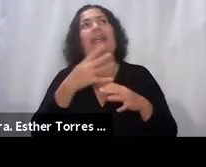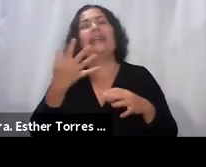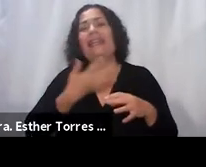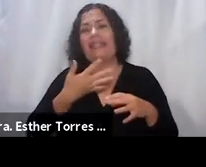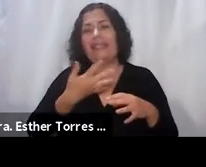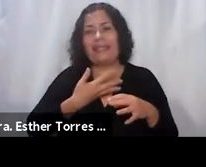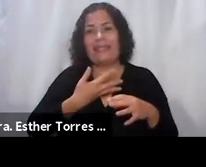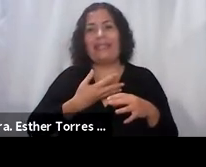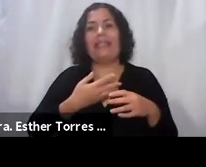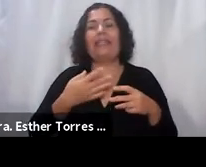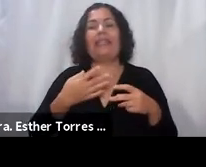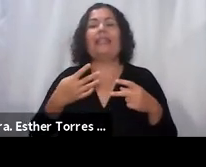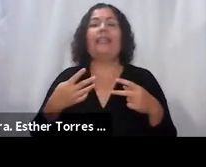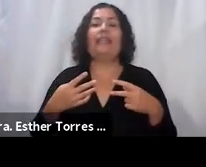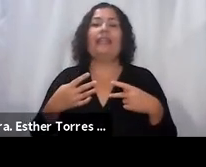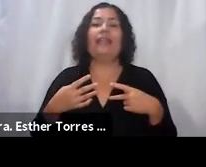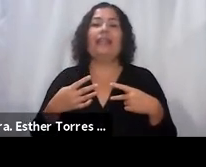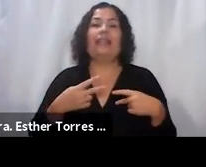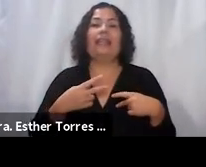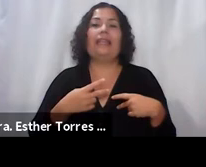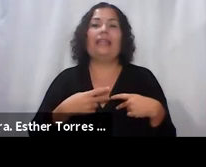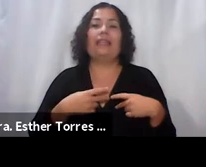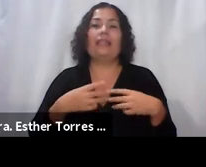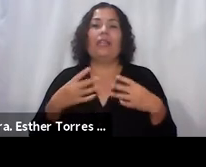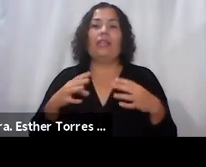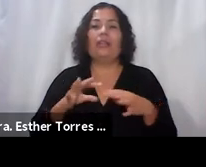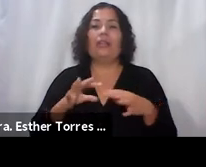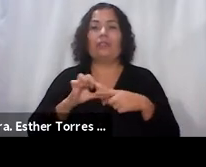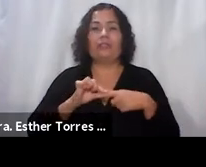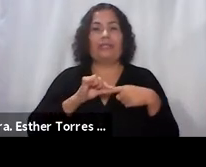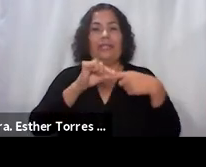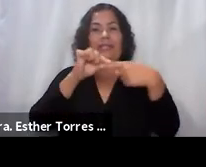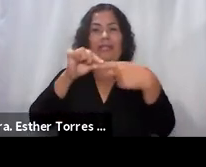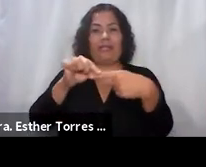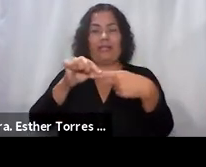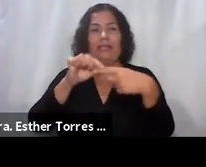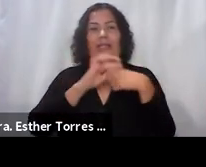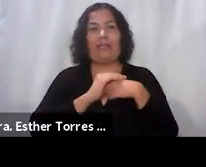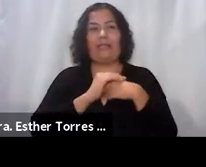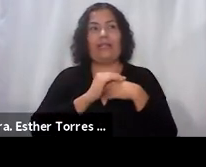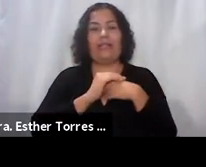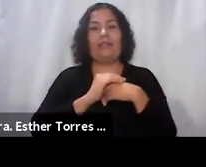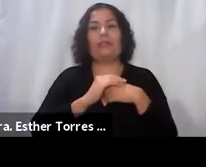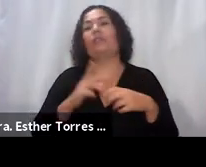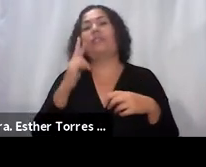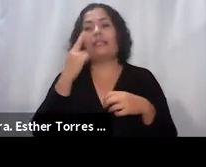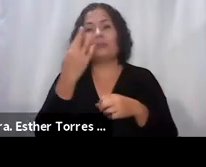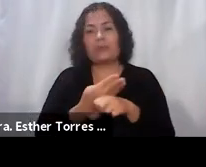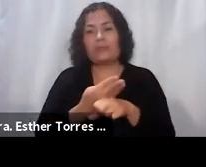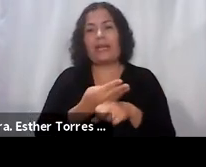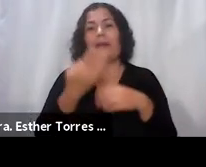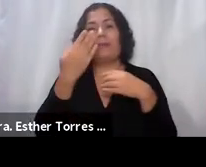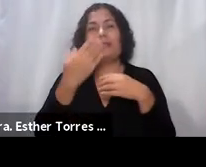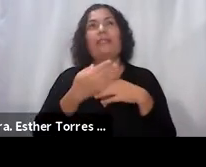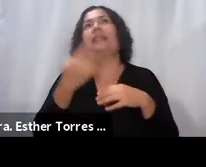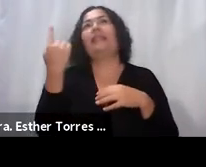funcionarios públicos, los encargados de los que están haciendo todas estas adecuaciones, que sepan sobre este concepto de